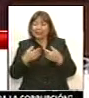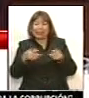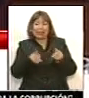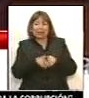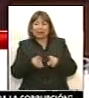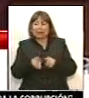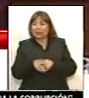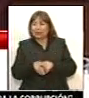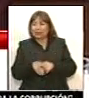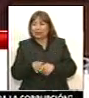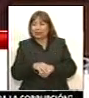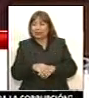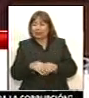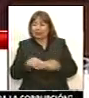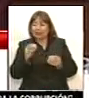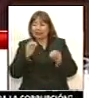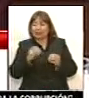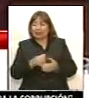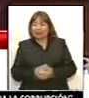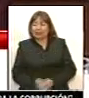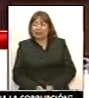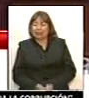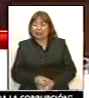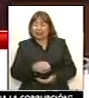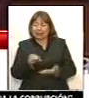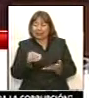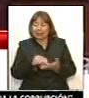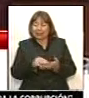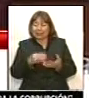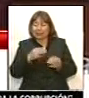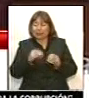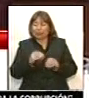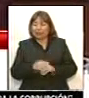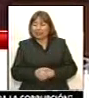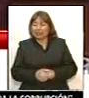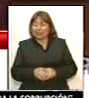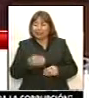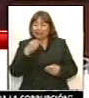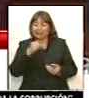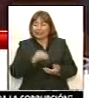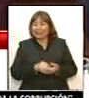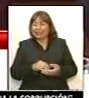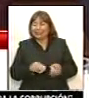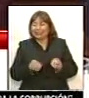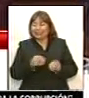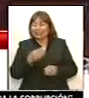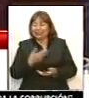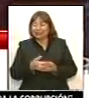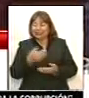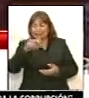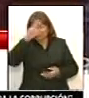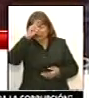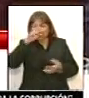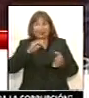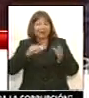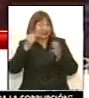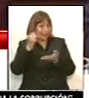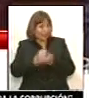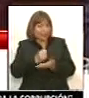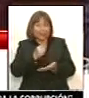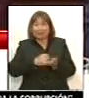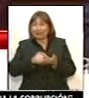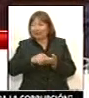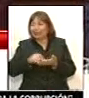nivel. Entonces, acá nosotros en el preámbulo encontramos una serie de instrumentos que el Perú sí ha firmado y que